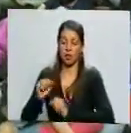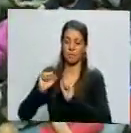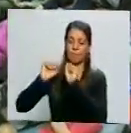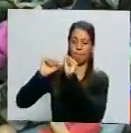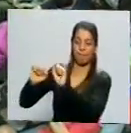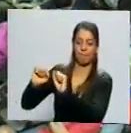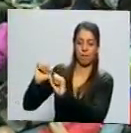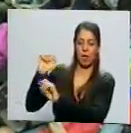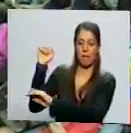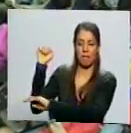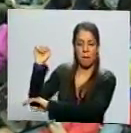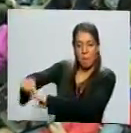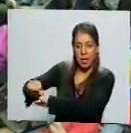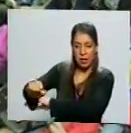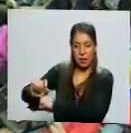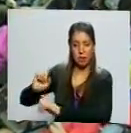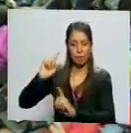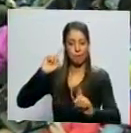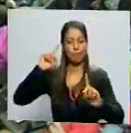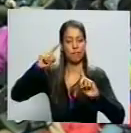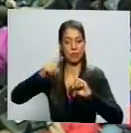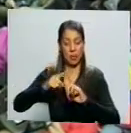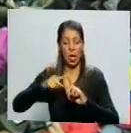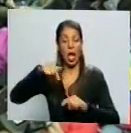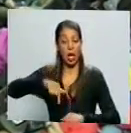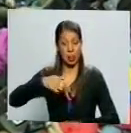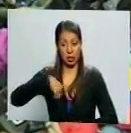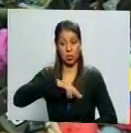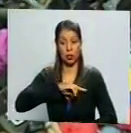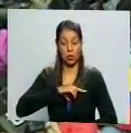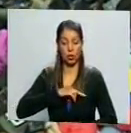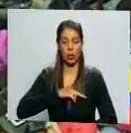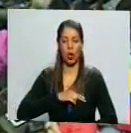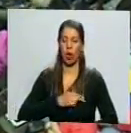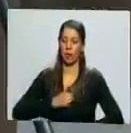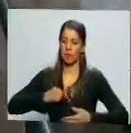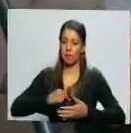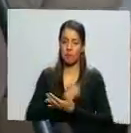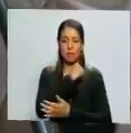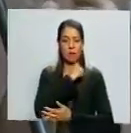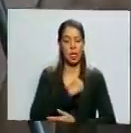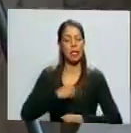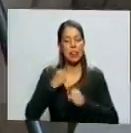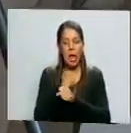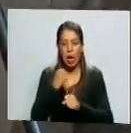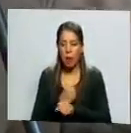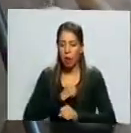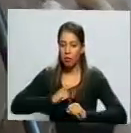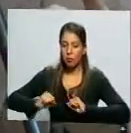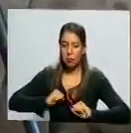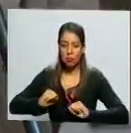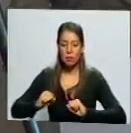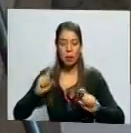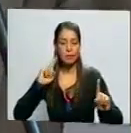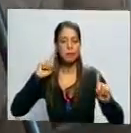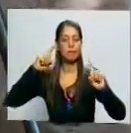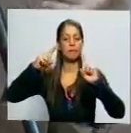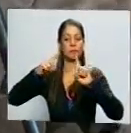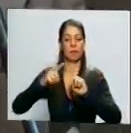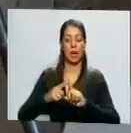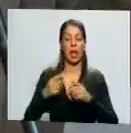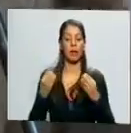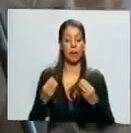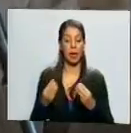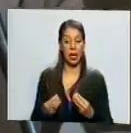no queden dudas que aquí estamos dando todo lo que tenemos que dar en función de